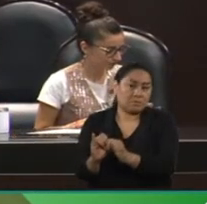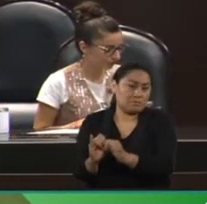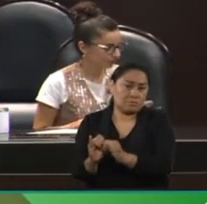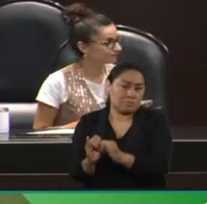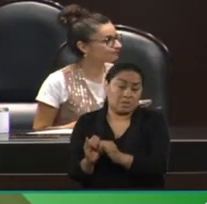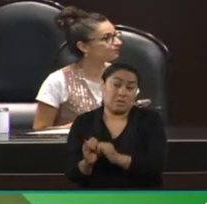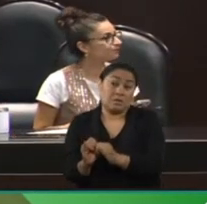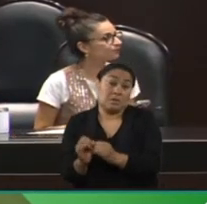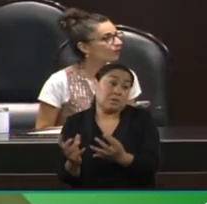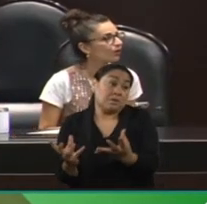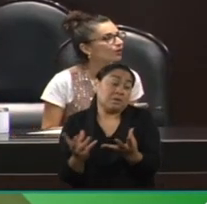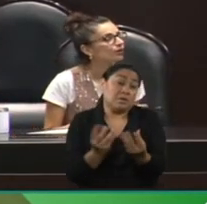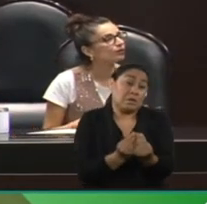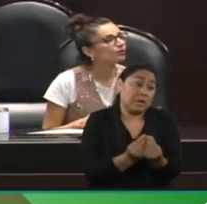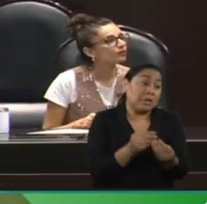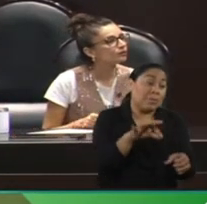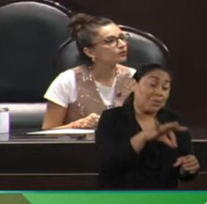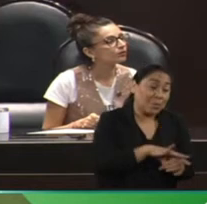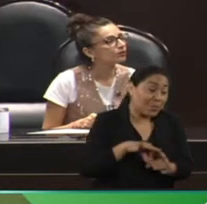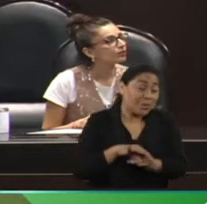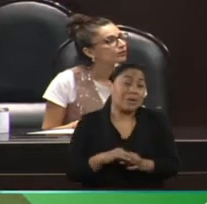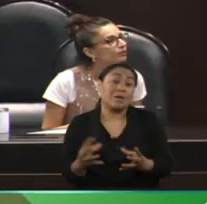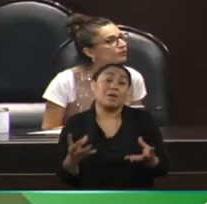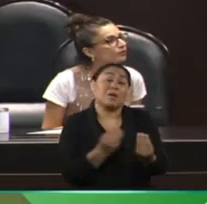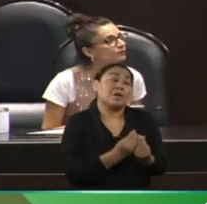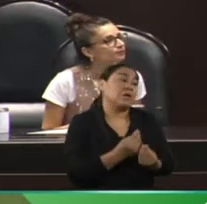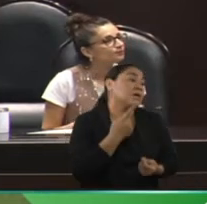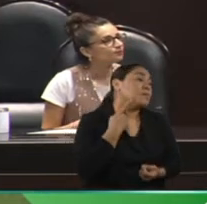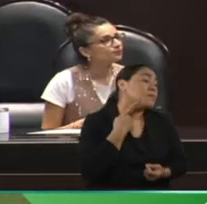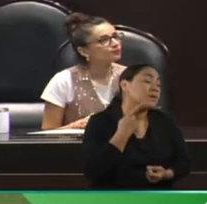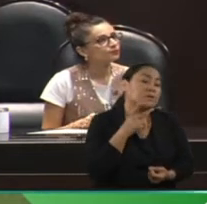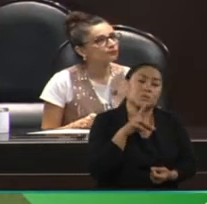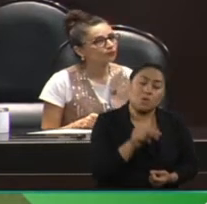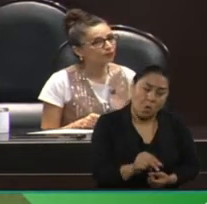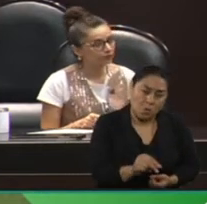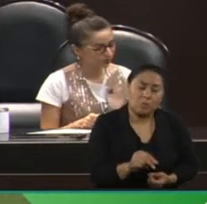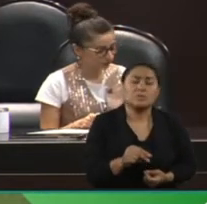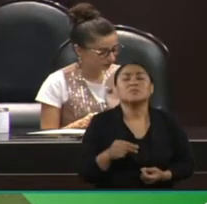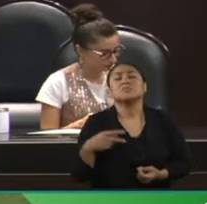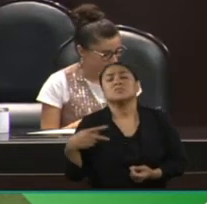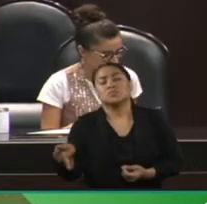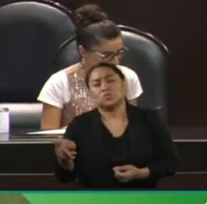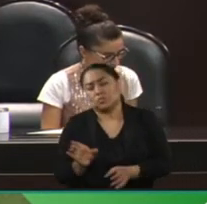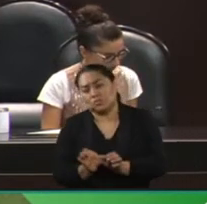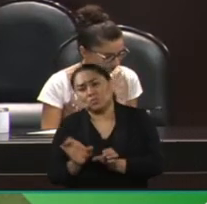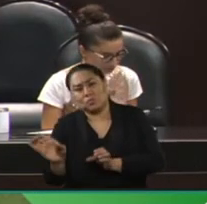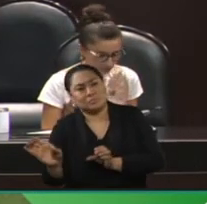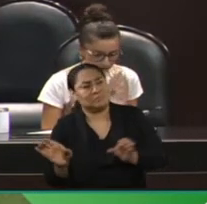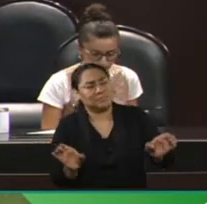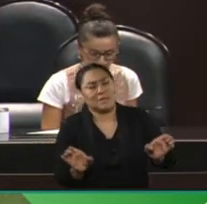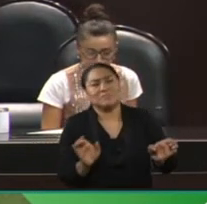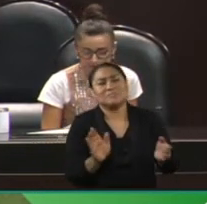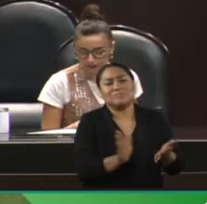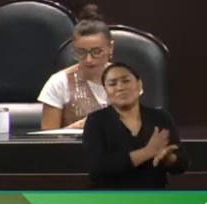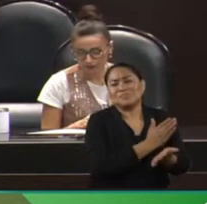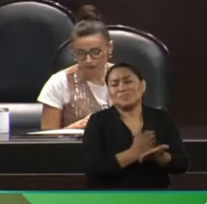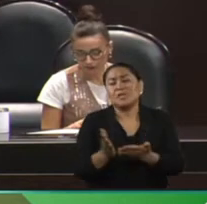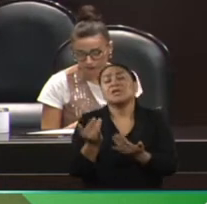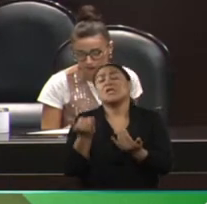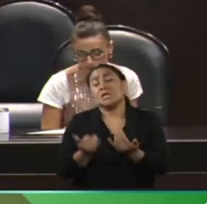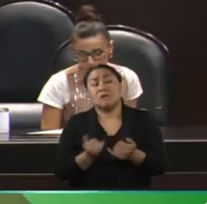mayoría ni de urnas es un principio que garantiza el equilibrio de poderes y la protección de